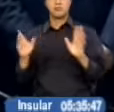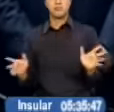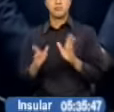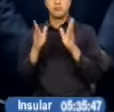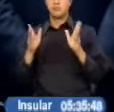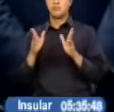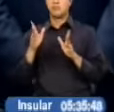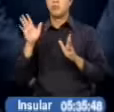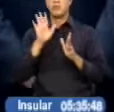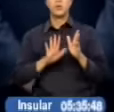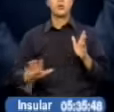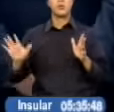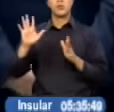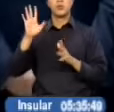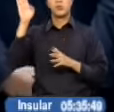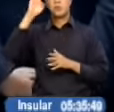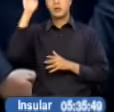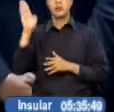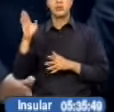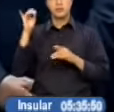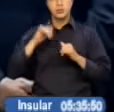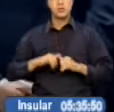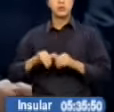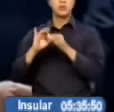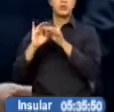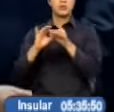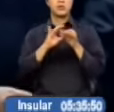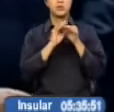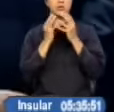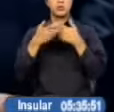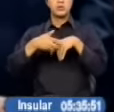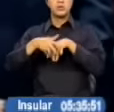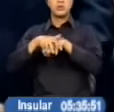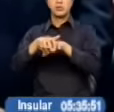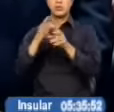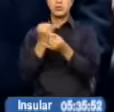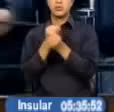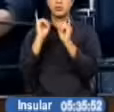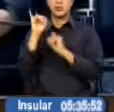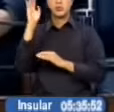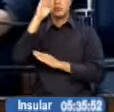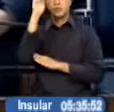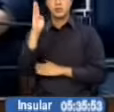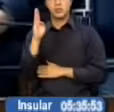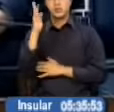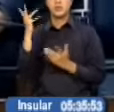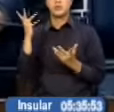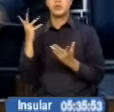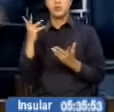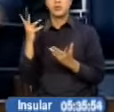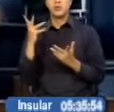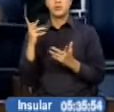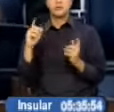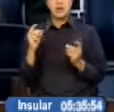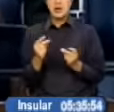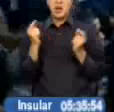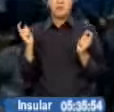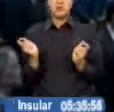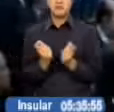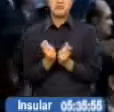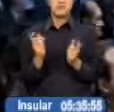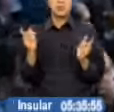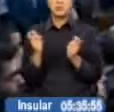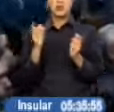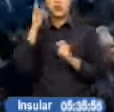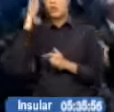el bien general del pueblo brasileño y sustentarla en la unión la integridad y la independencia de brasil en una ceremonia corta y sencilla donde no hubo grandes